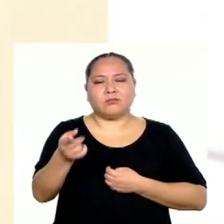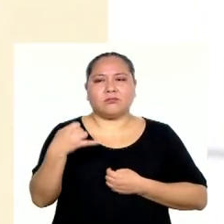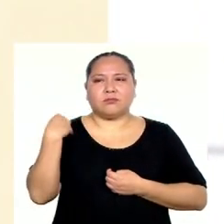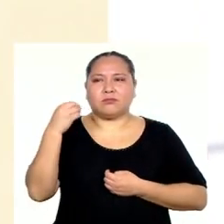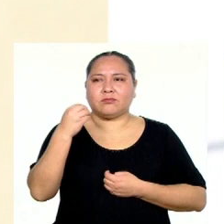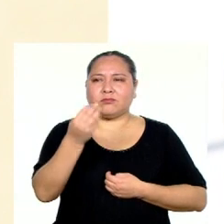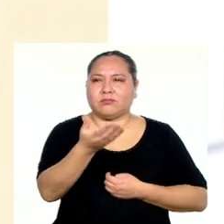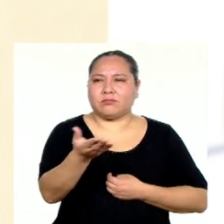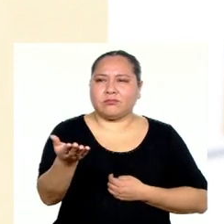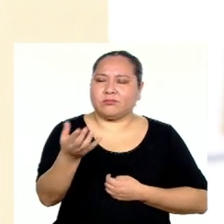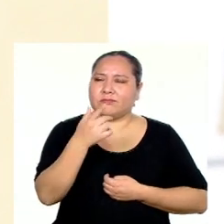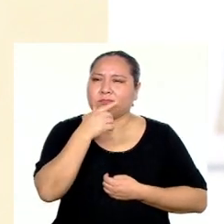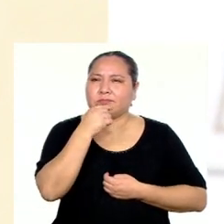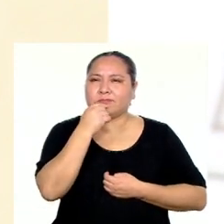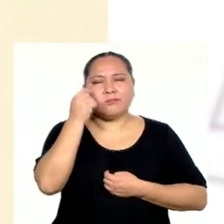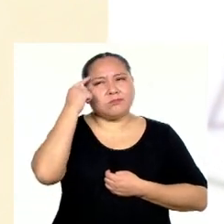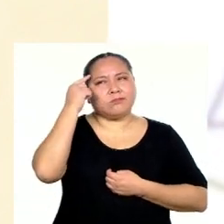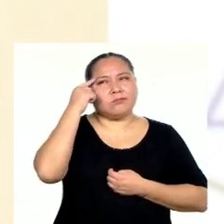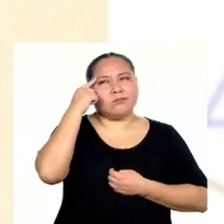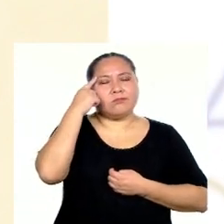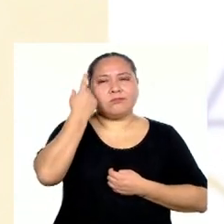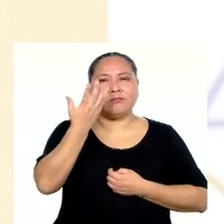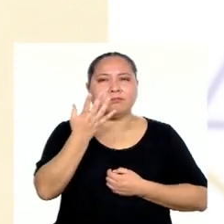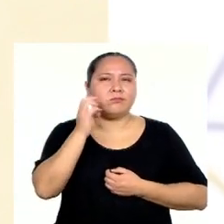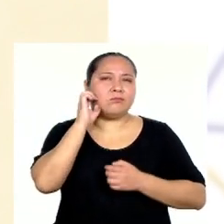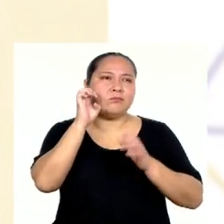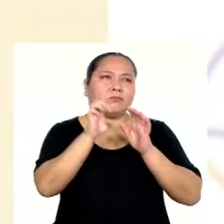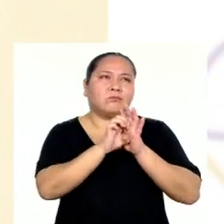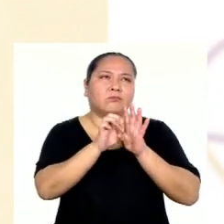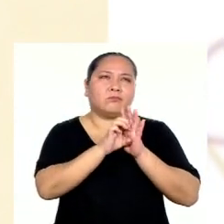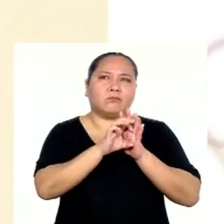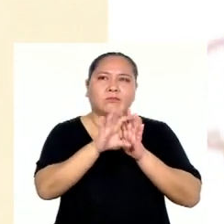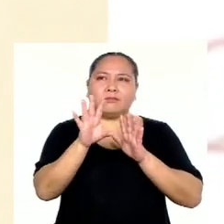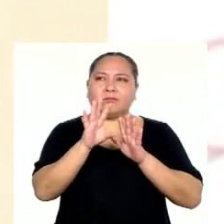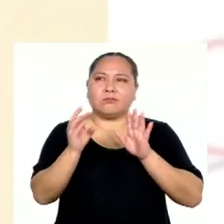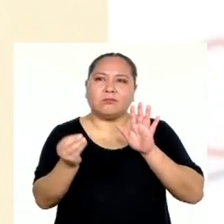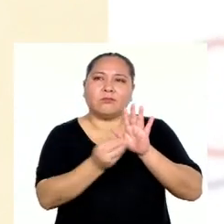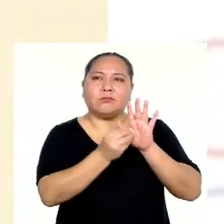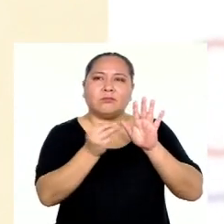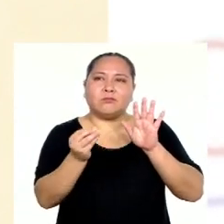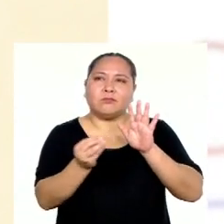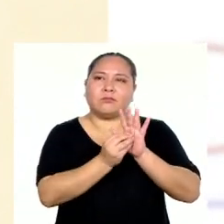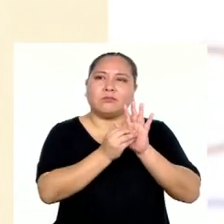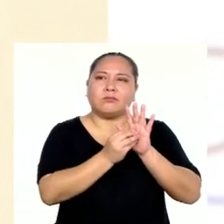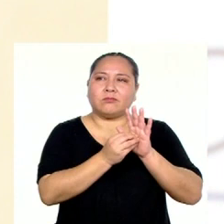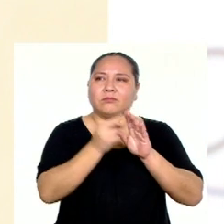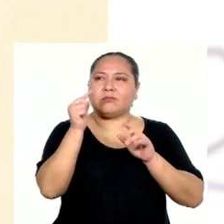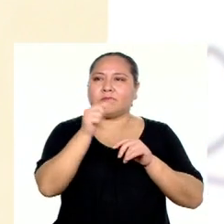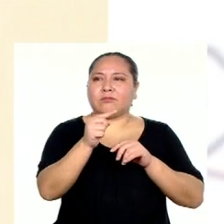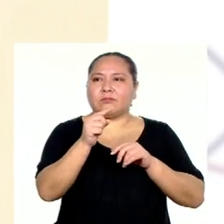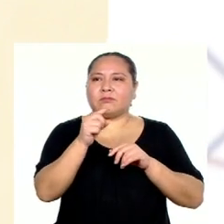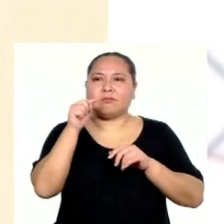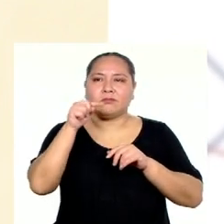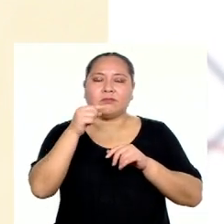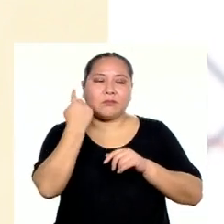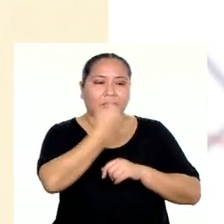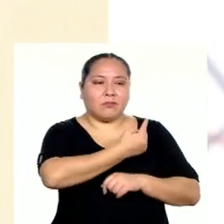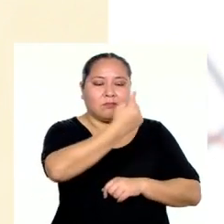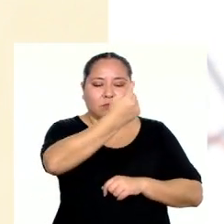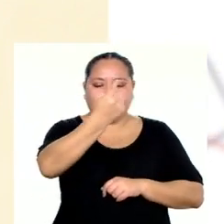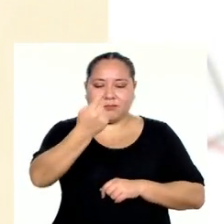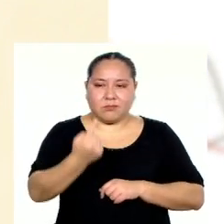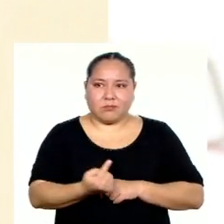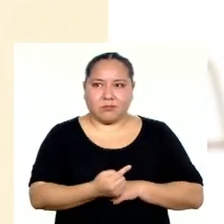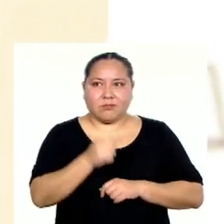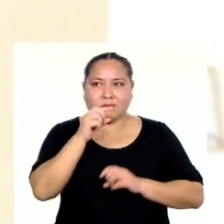las y los adolescentes, creo que podríamos hacer como en el ejemplo que vimos e incluir un icono en cada recomendación. Eso también ayudaría